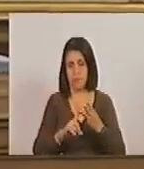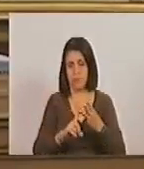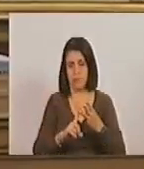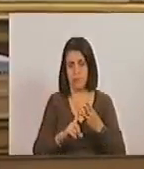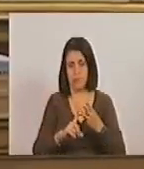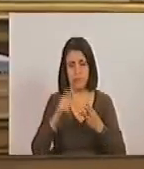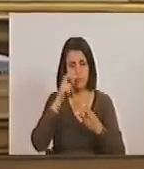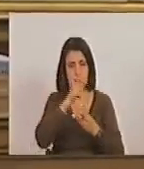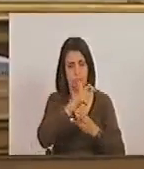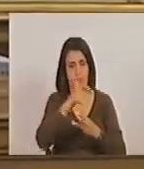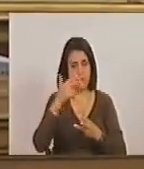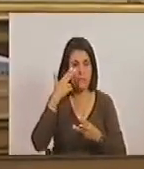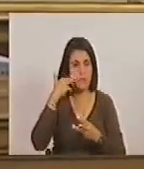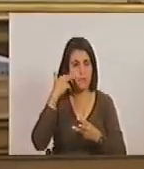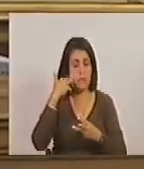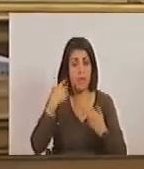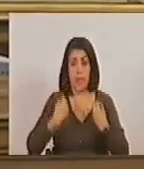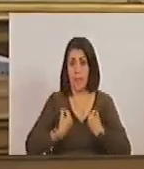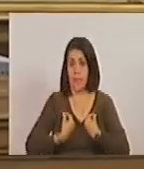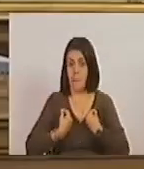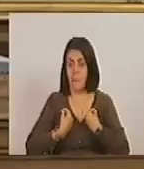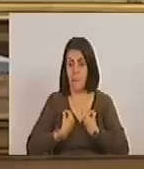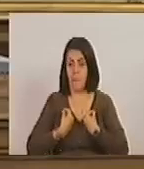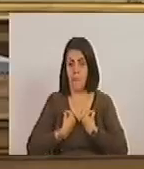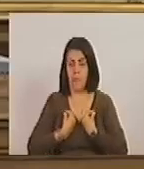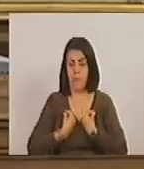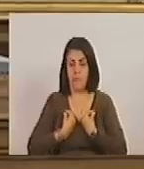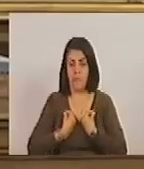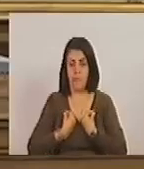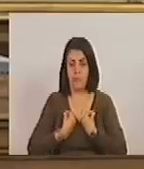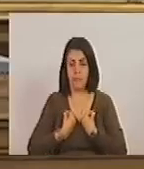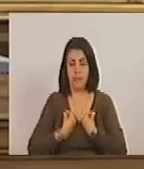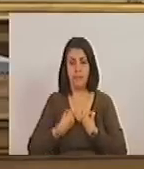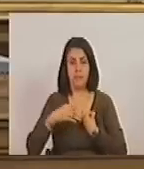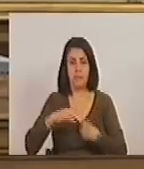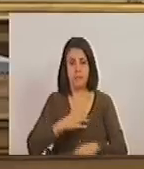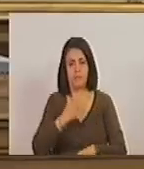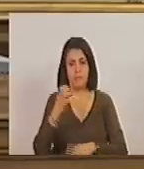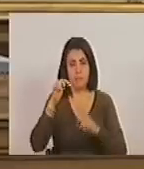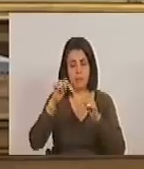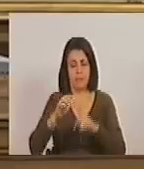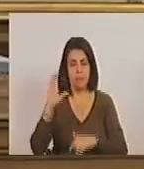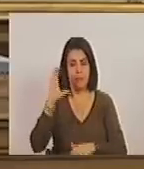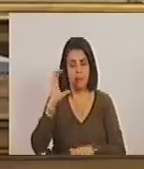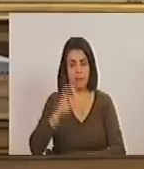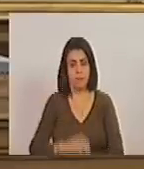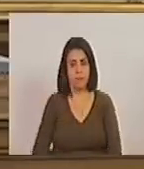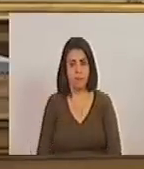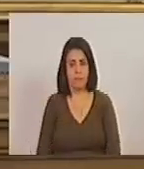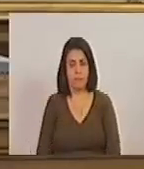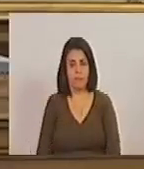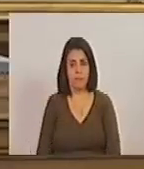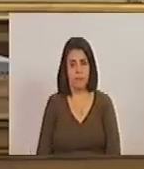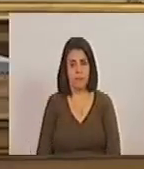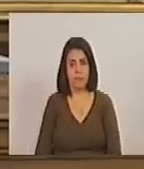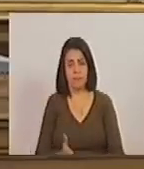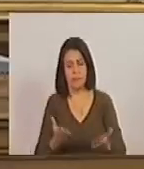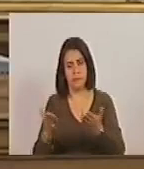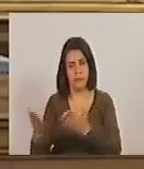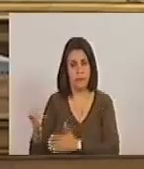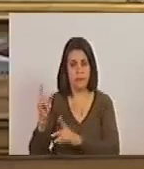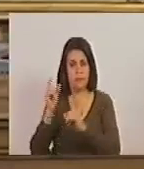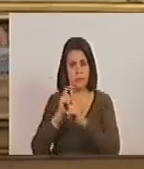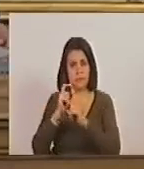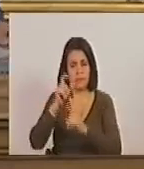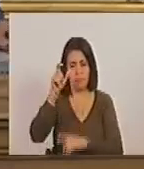el pueblo afrodescendiente que vive y canta en la ciudad de Caracas. Voy a dejar en el